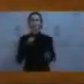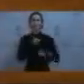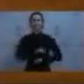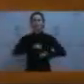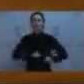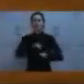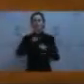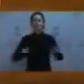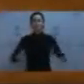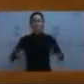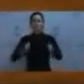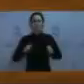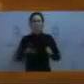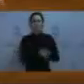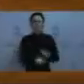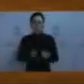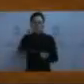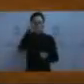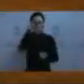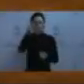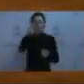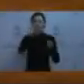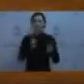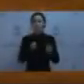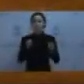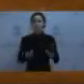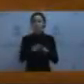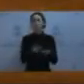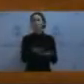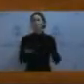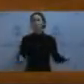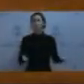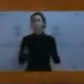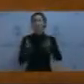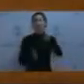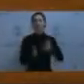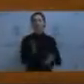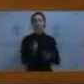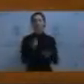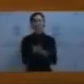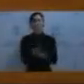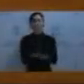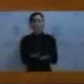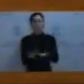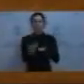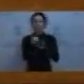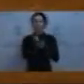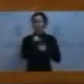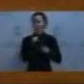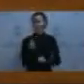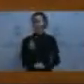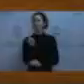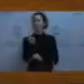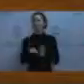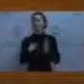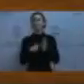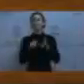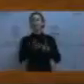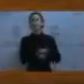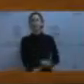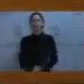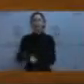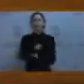la población asturiana, una dimensión sociológica que justificaría por ella misma un apoyo total a su mantenimiento